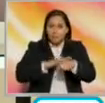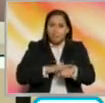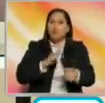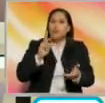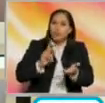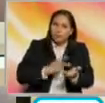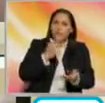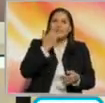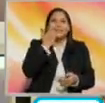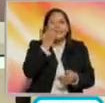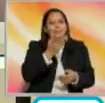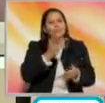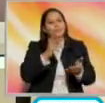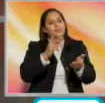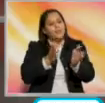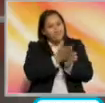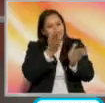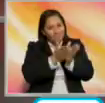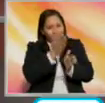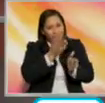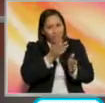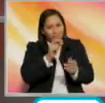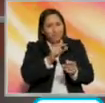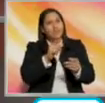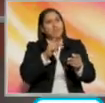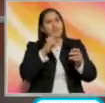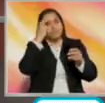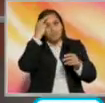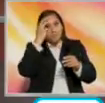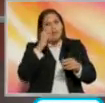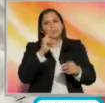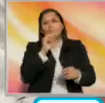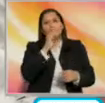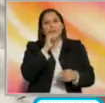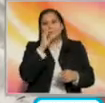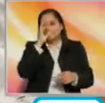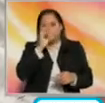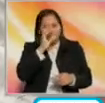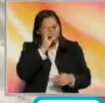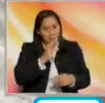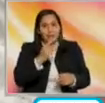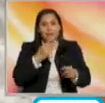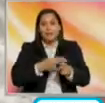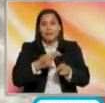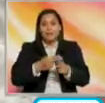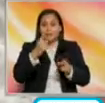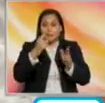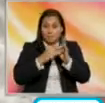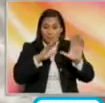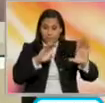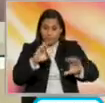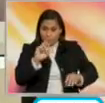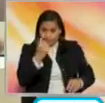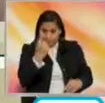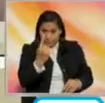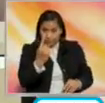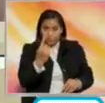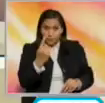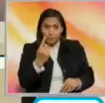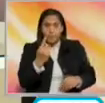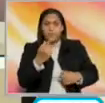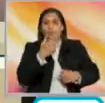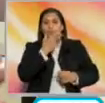intenta rescatar el proyecto, no lo logran. Hasta que en 1931, Abelardo